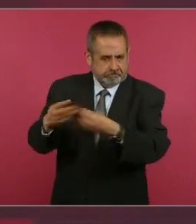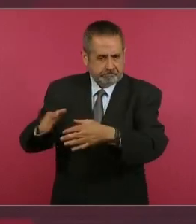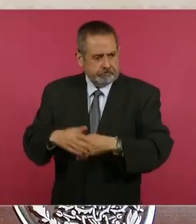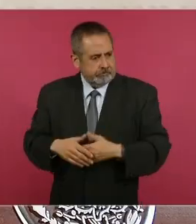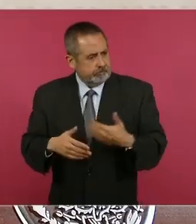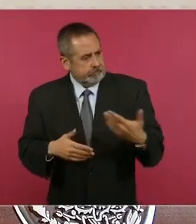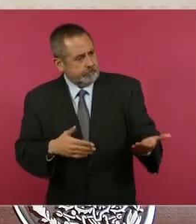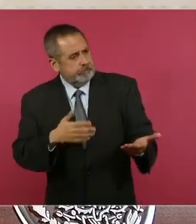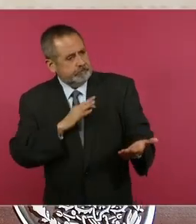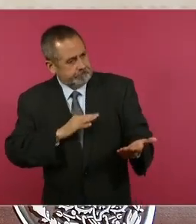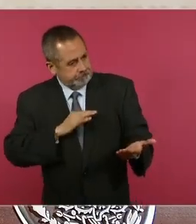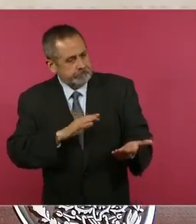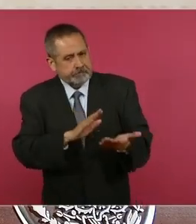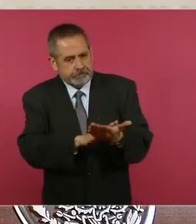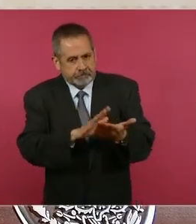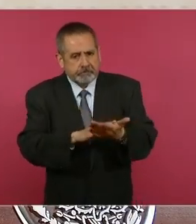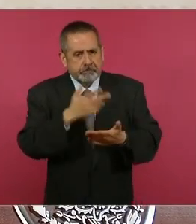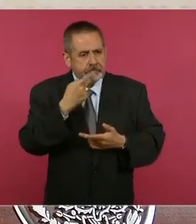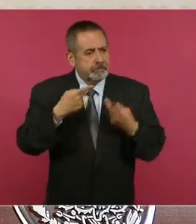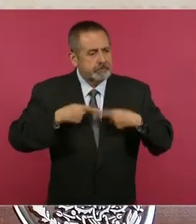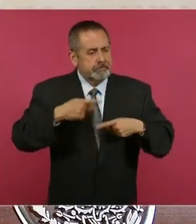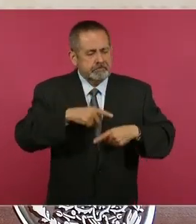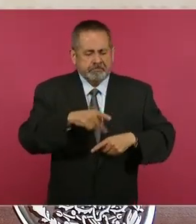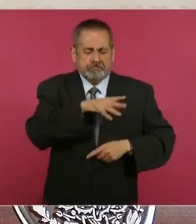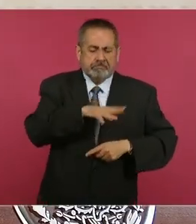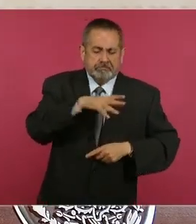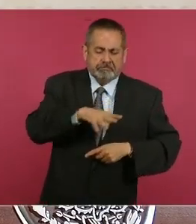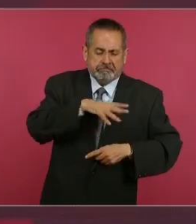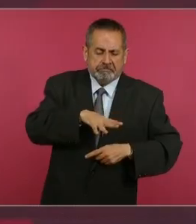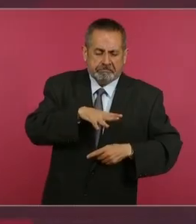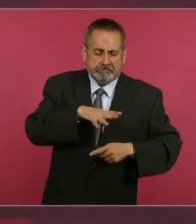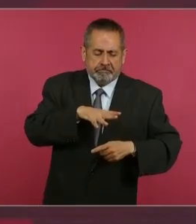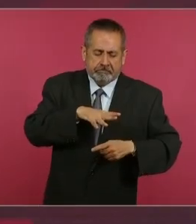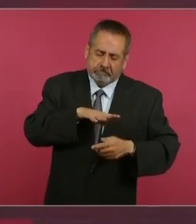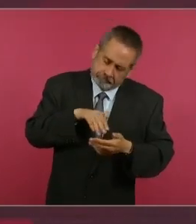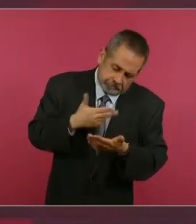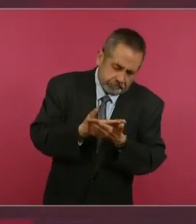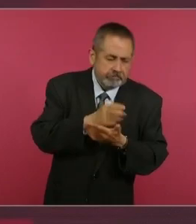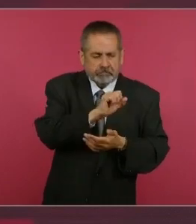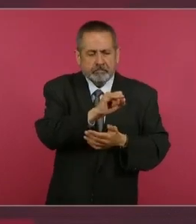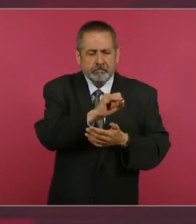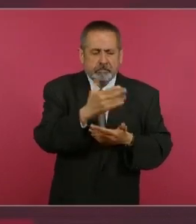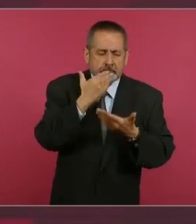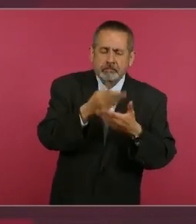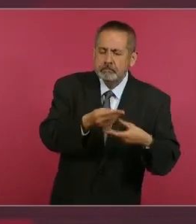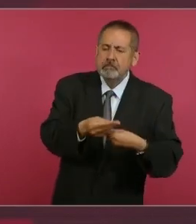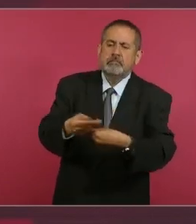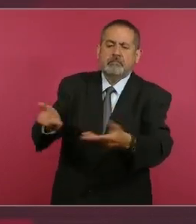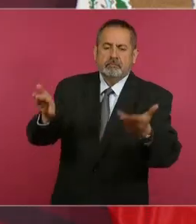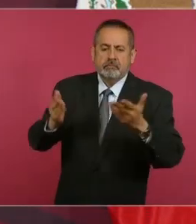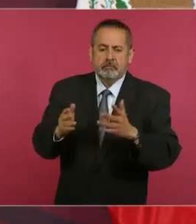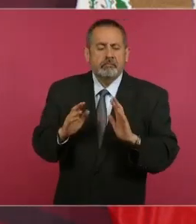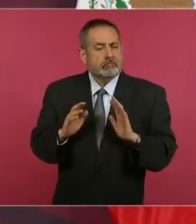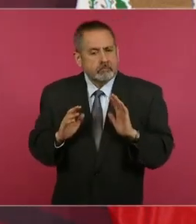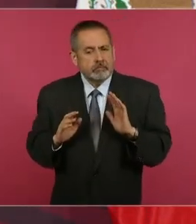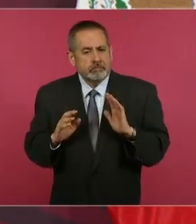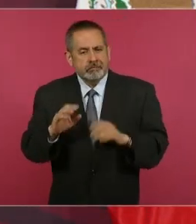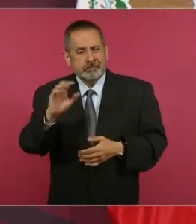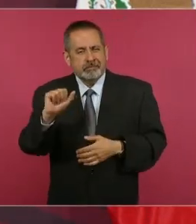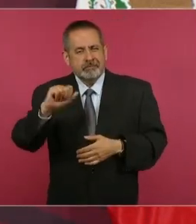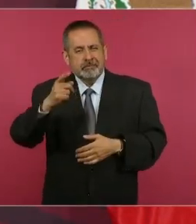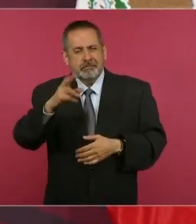Felicidades a estas personas, a estos padres de familia que se desistieron del amparo,